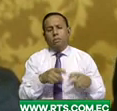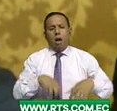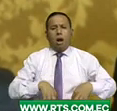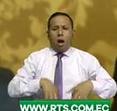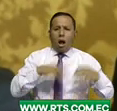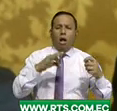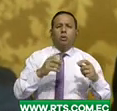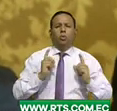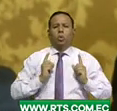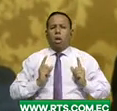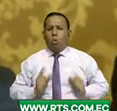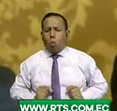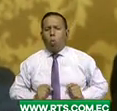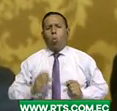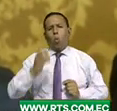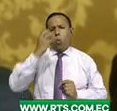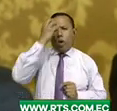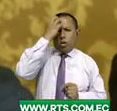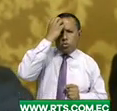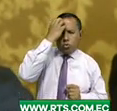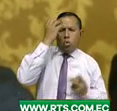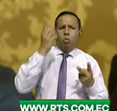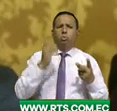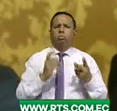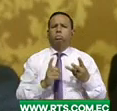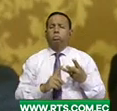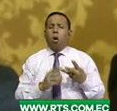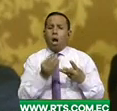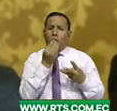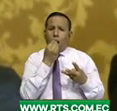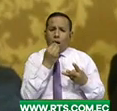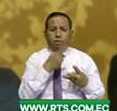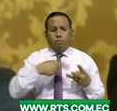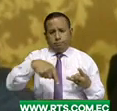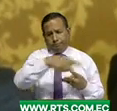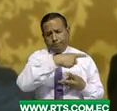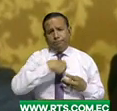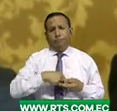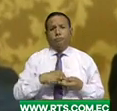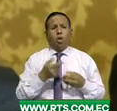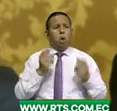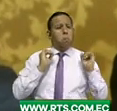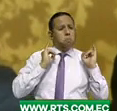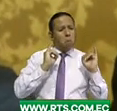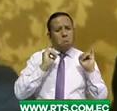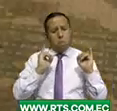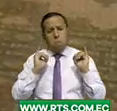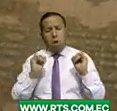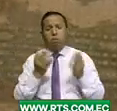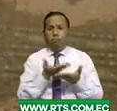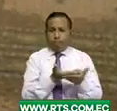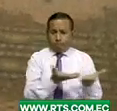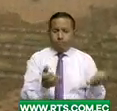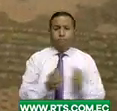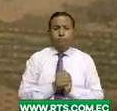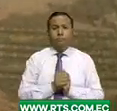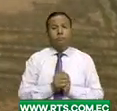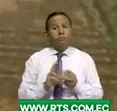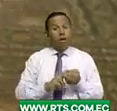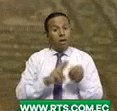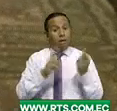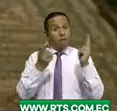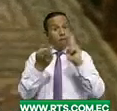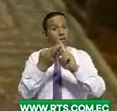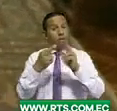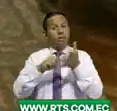salud, educación o alimentación y recreación también. Reforma que vendría a aliviar